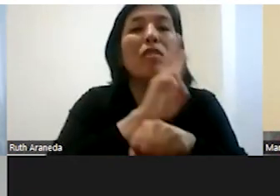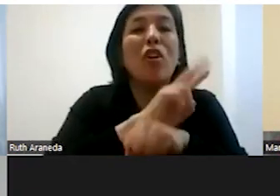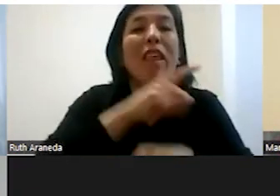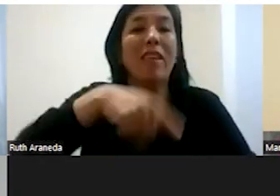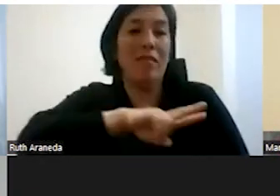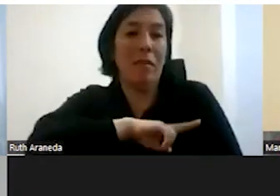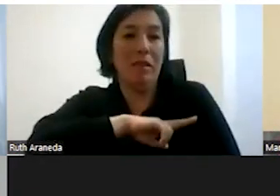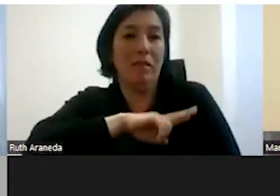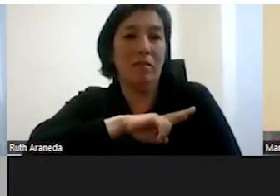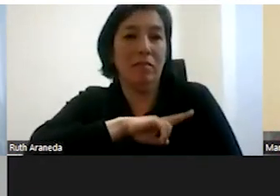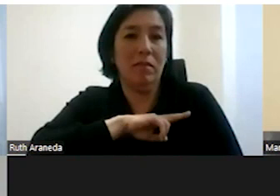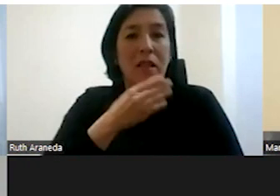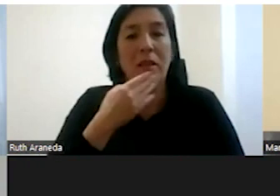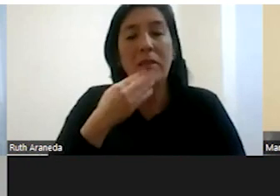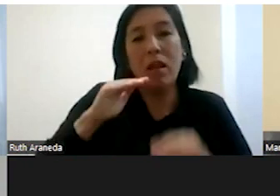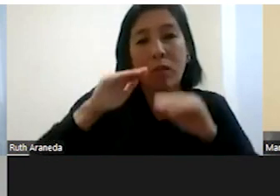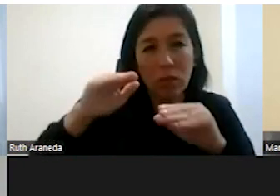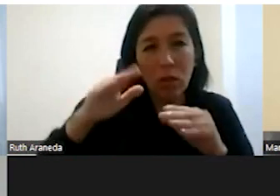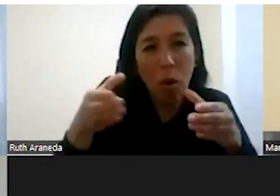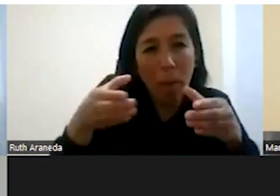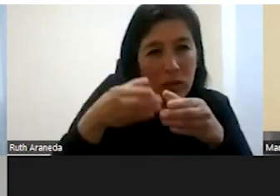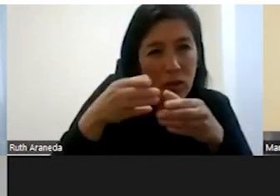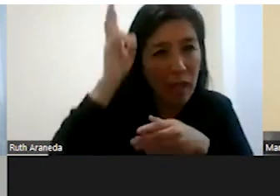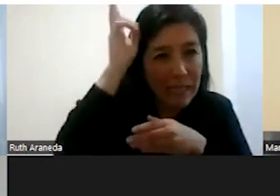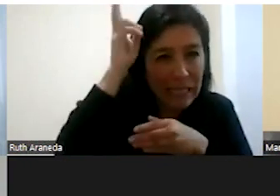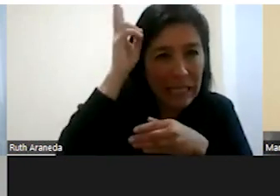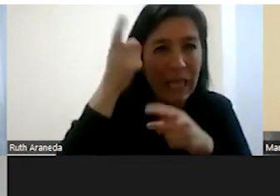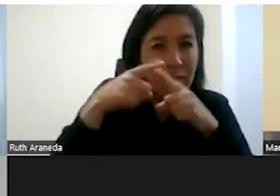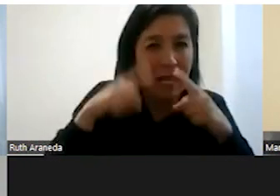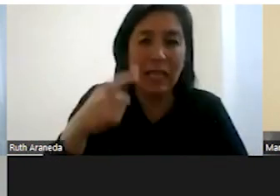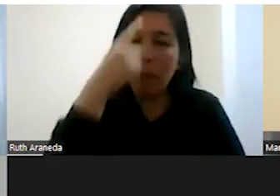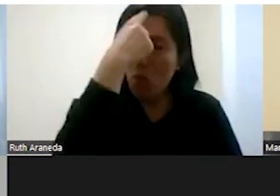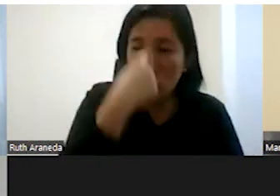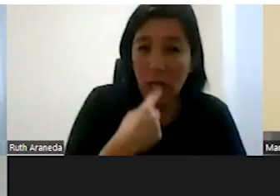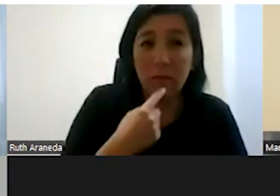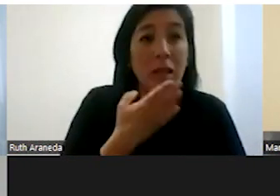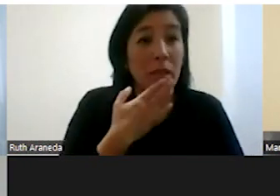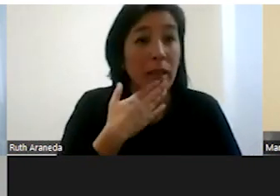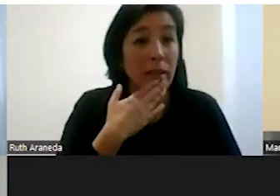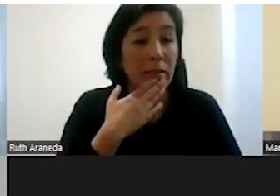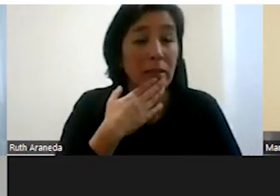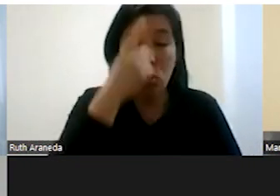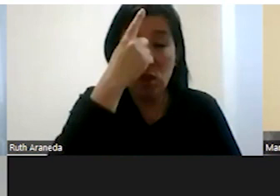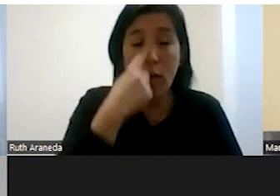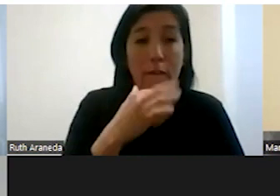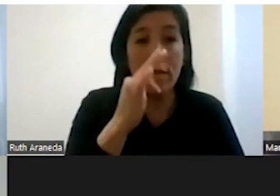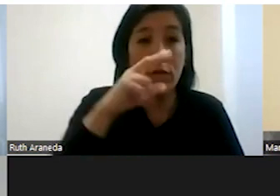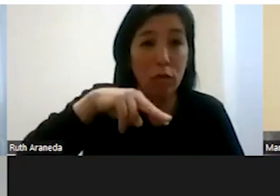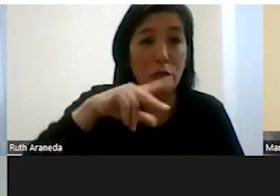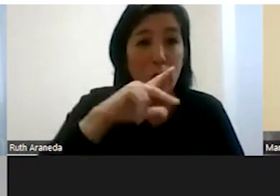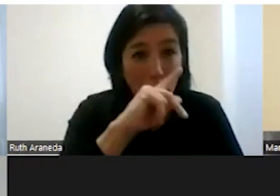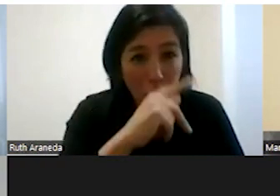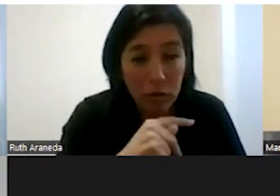sea, con apoyo con ADI, con apoyo de un montón de instituciones, con un museo como el FONC, podríamos preparar un curso